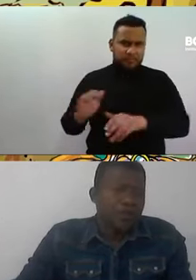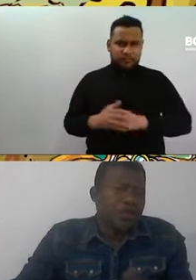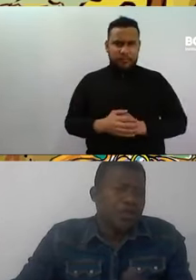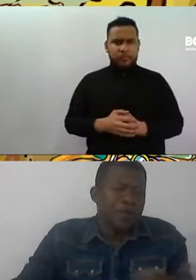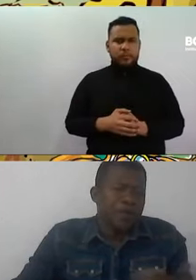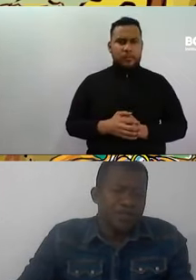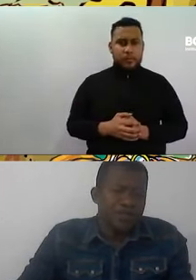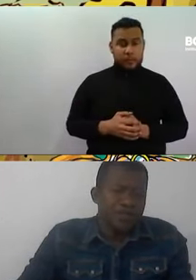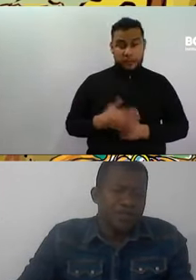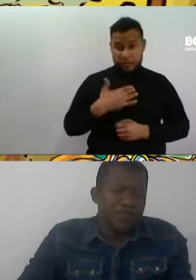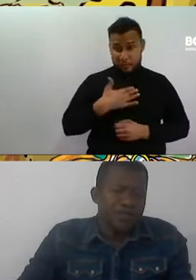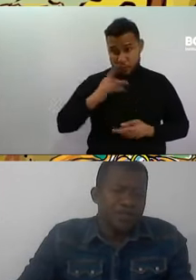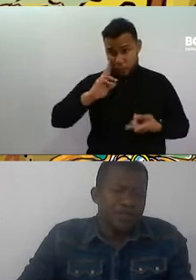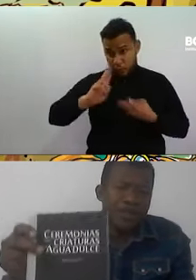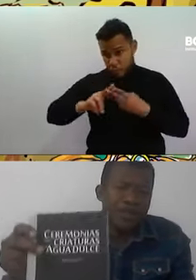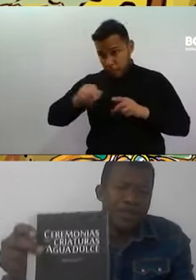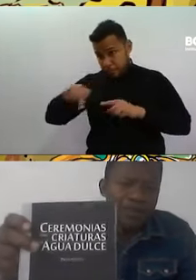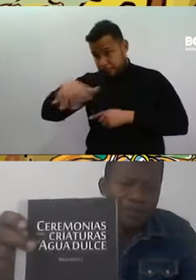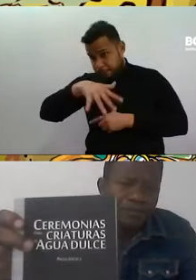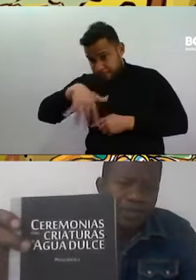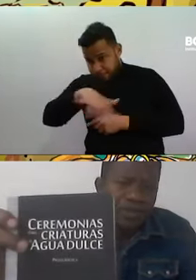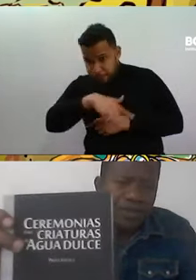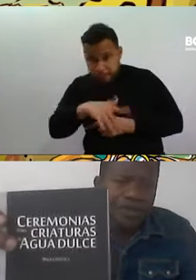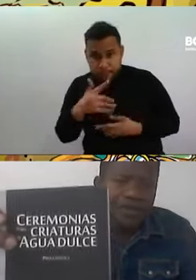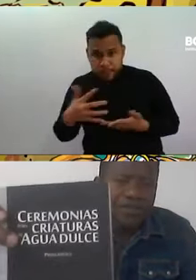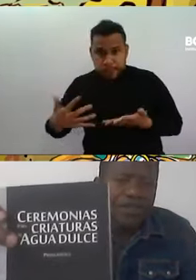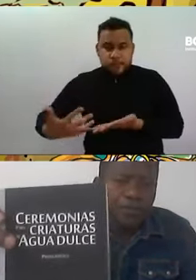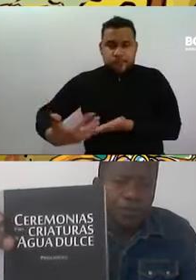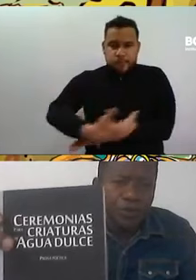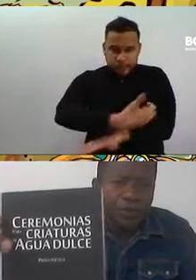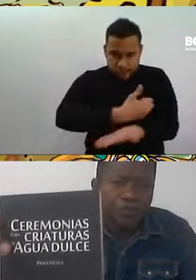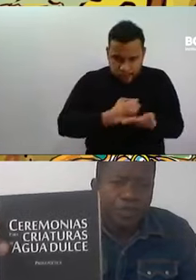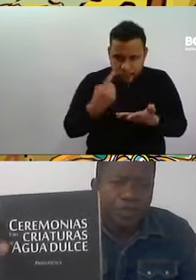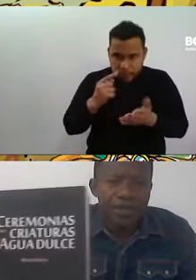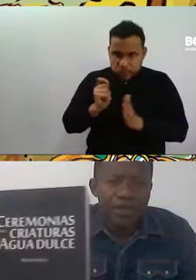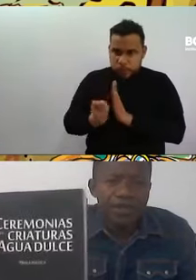que conocí de ellos y aprendí lo recogí